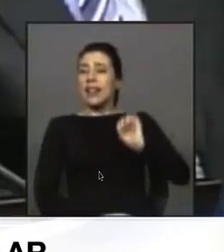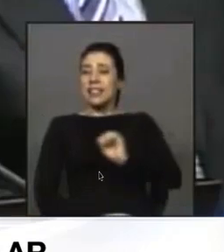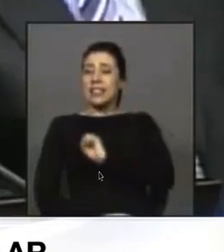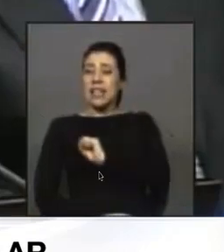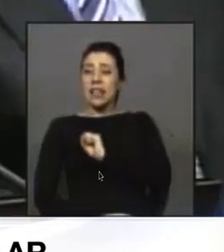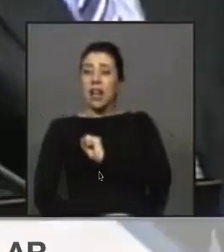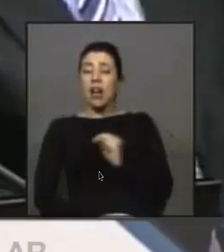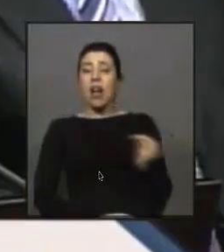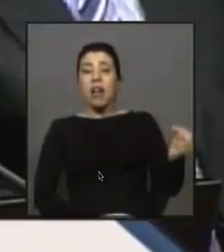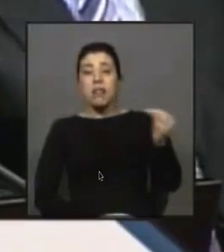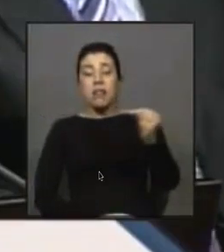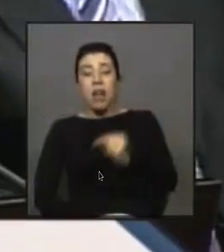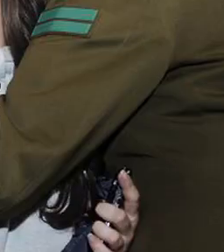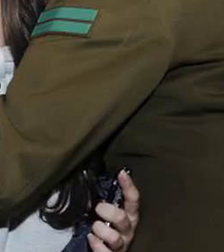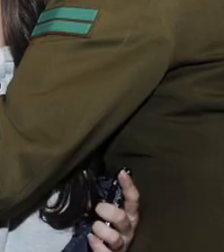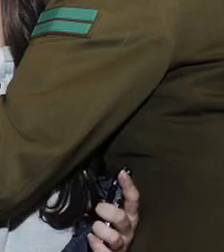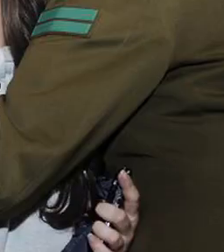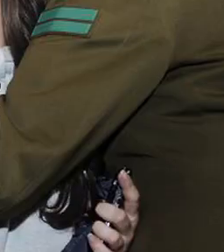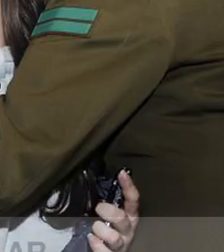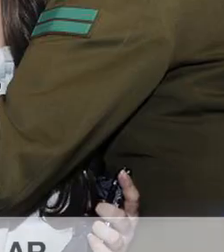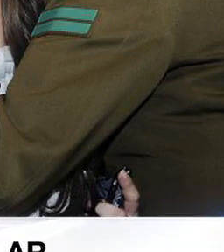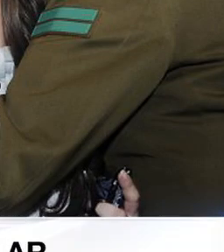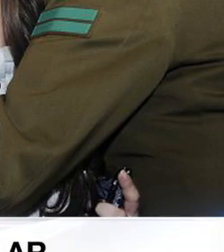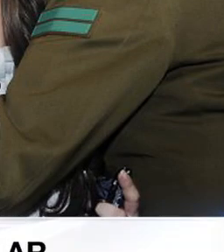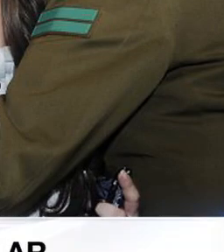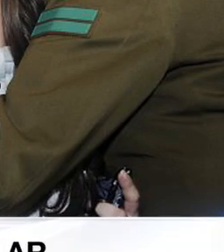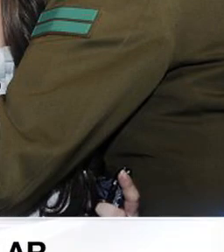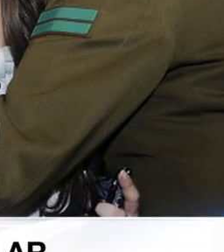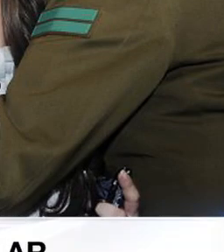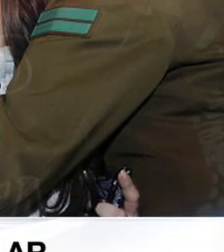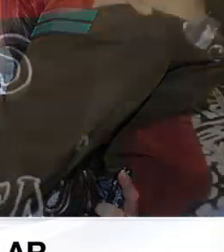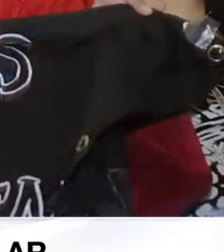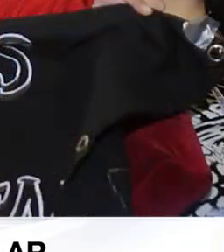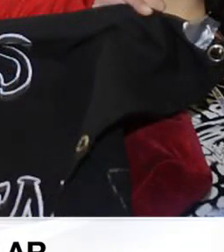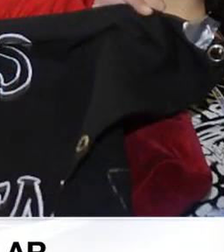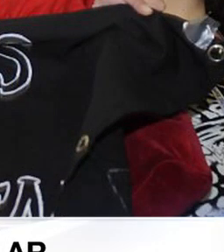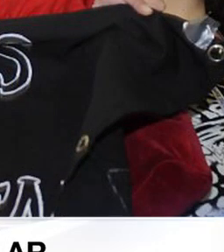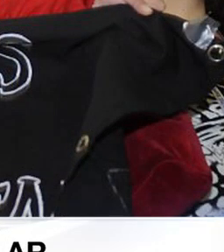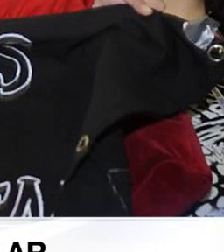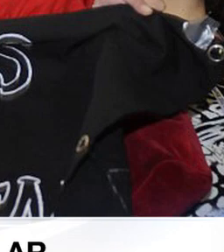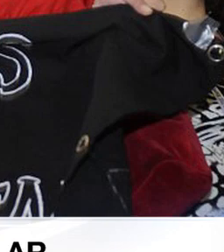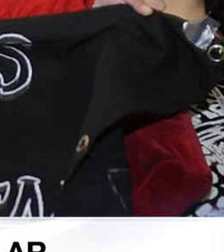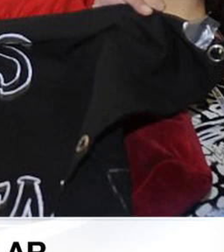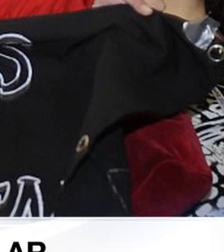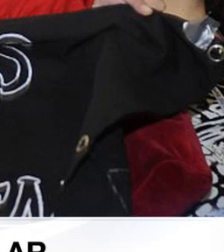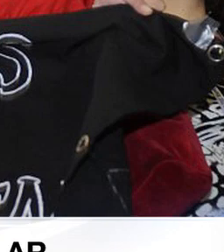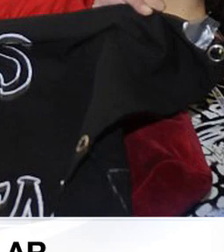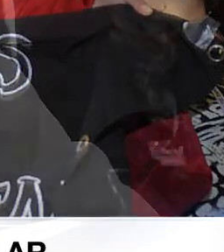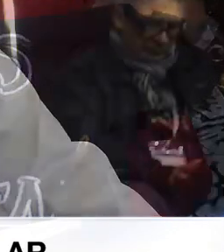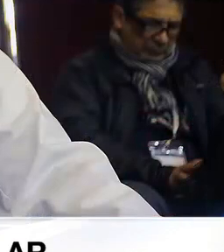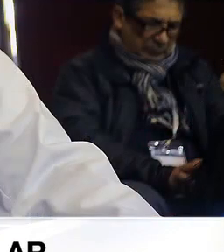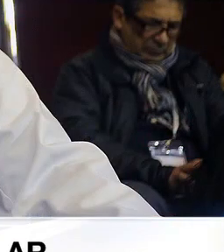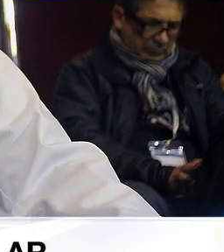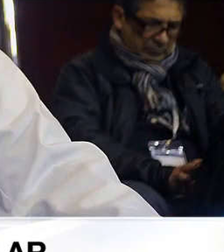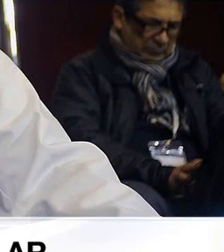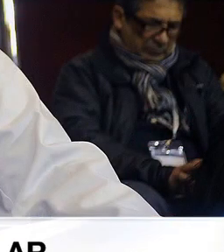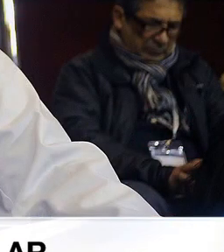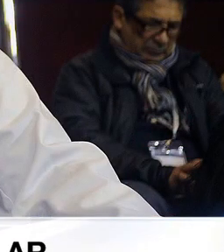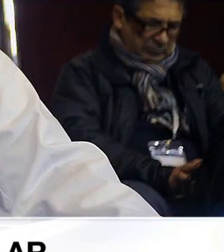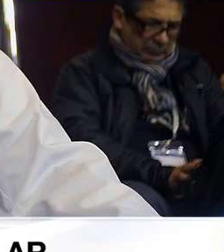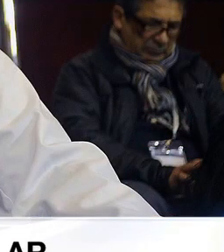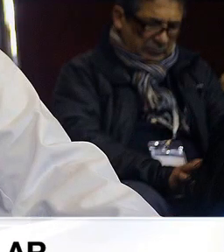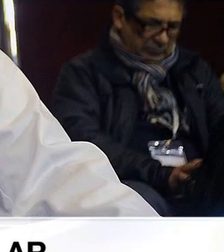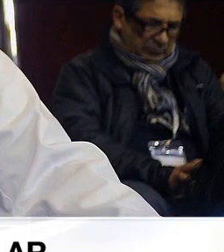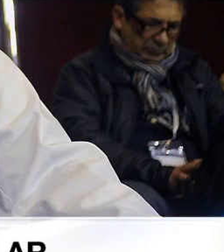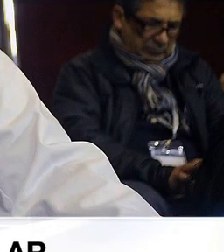carrera docente con el posterior desalojo de las tribunas, donde varios profesores presentes se manifestaron en contra, ya que exigen